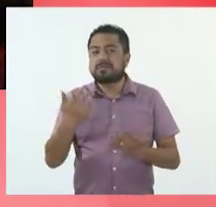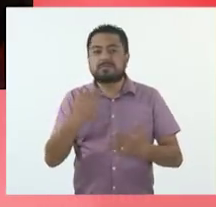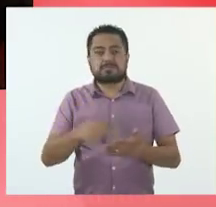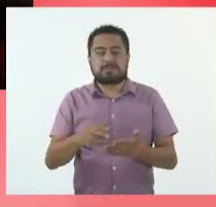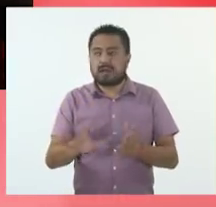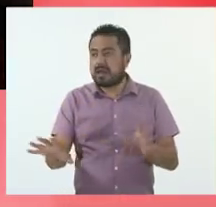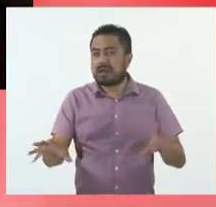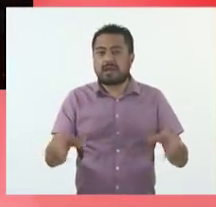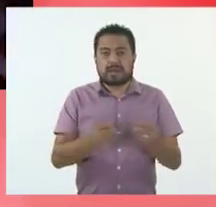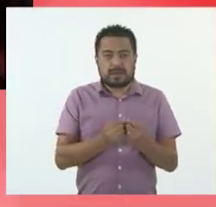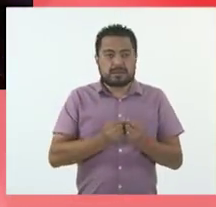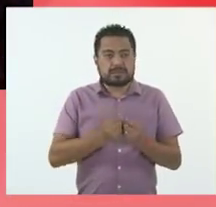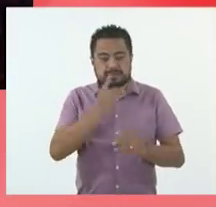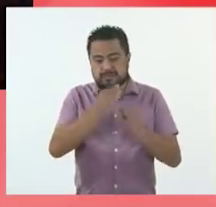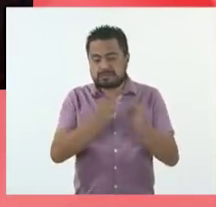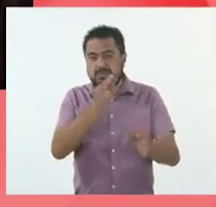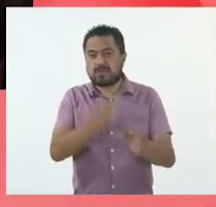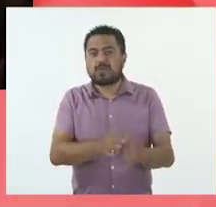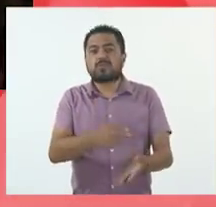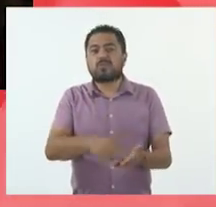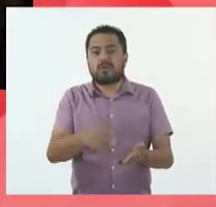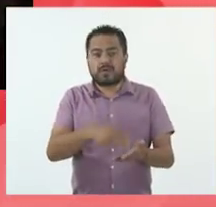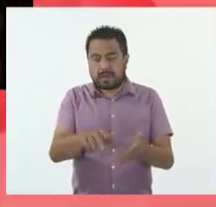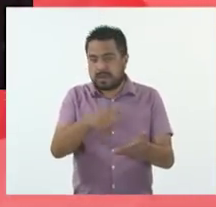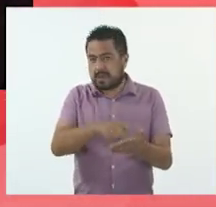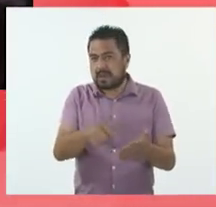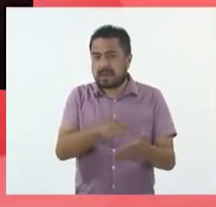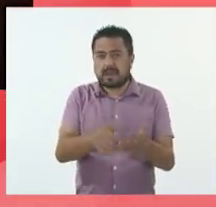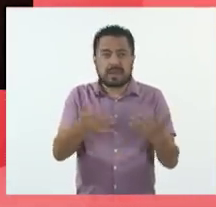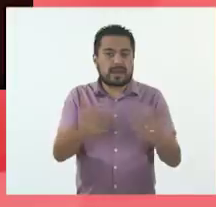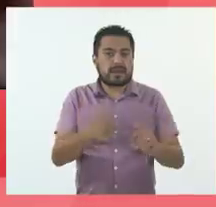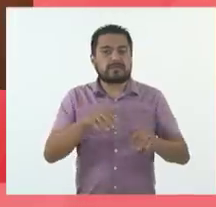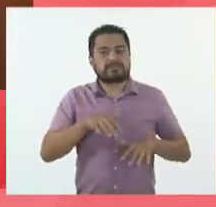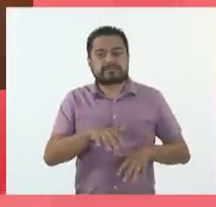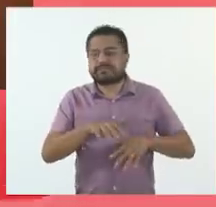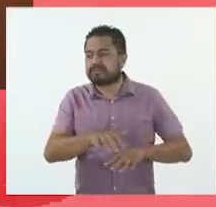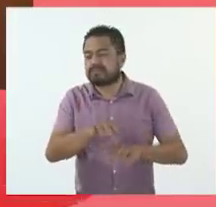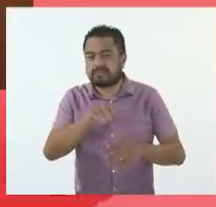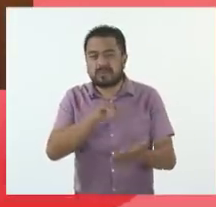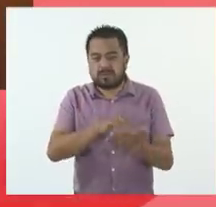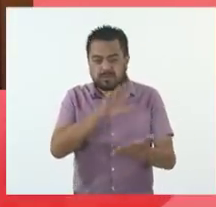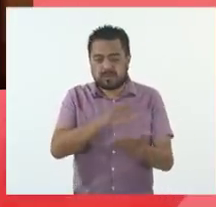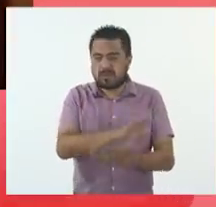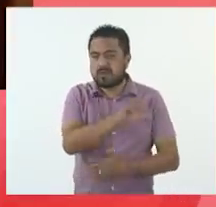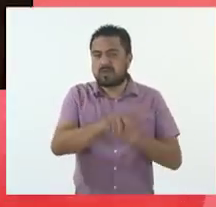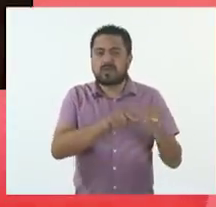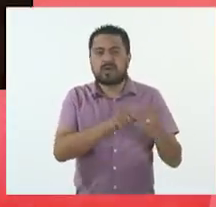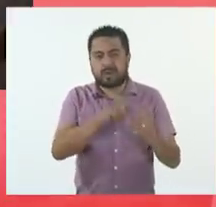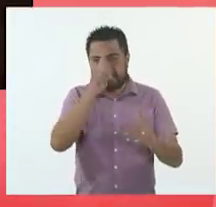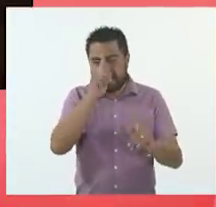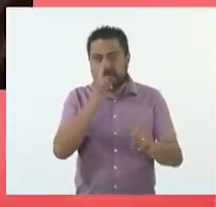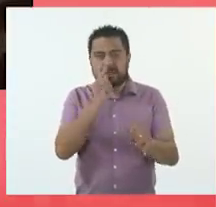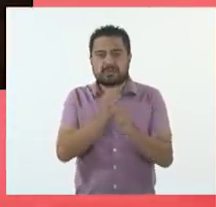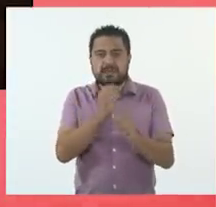tenemos lugares y los que ya tengan su boleto, avanzad y ocupad los lugares en los transportes.